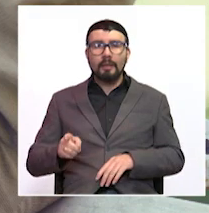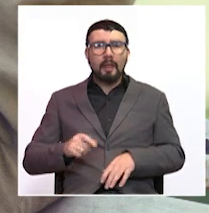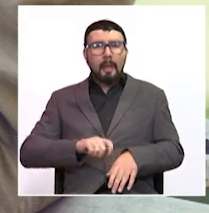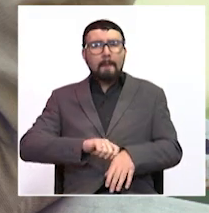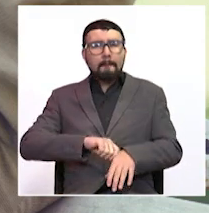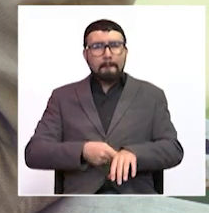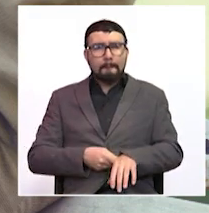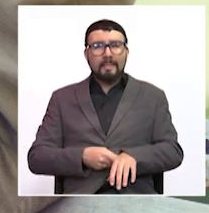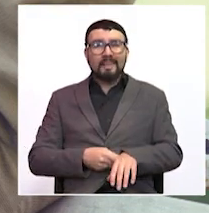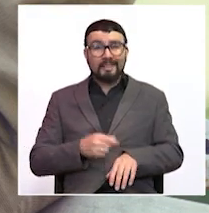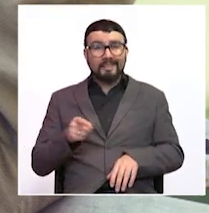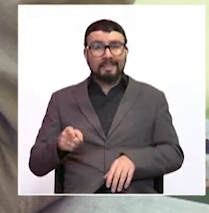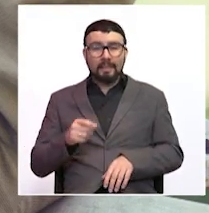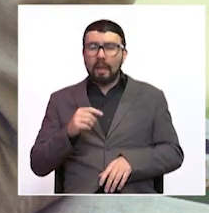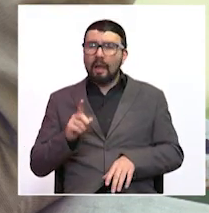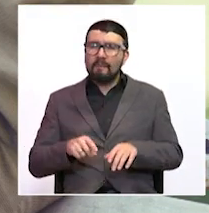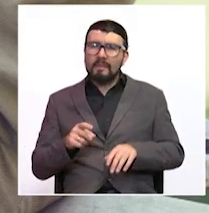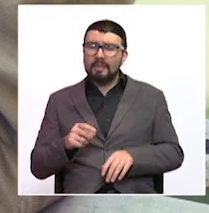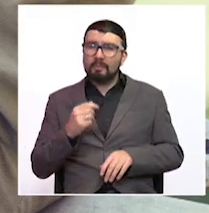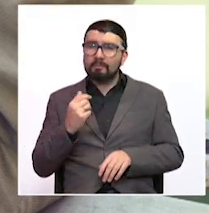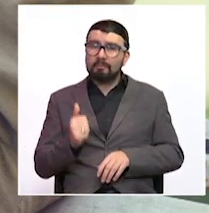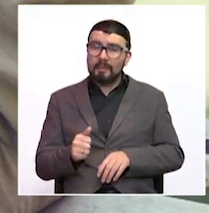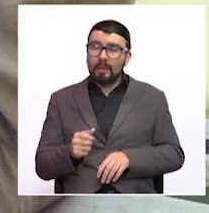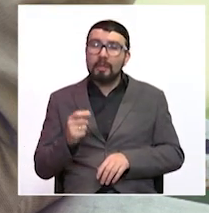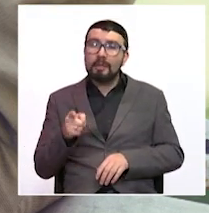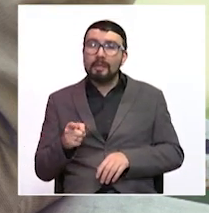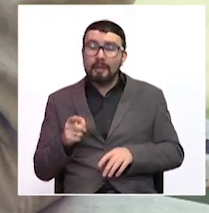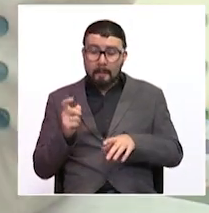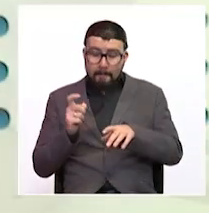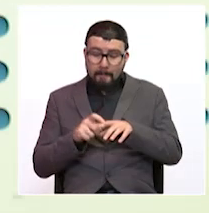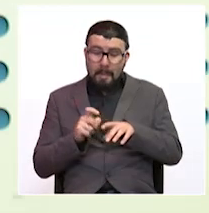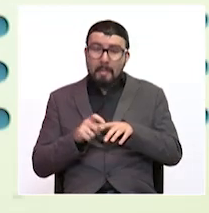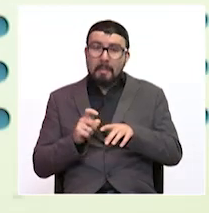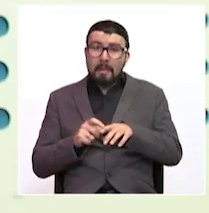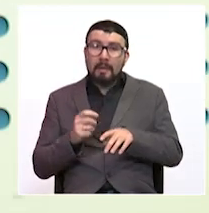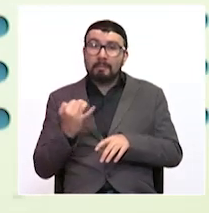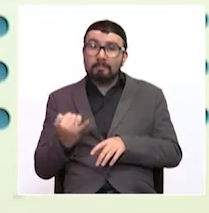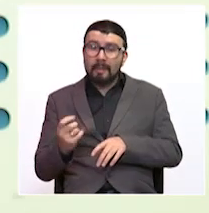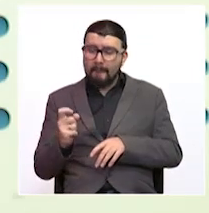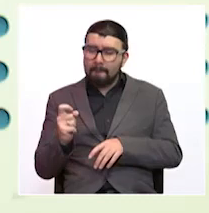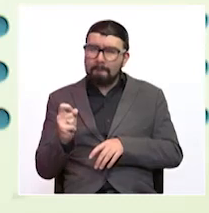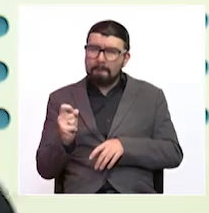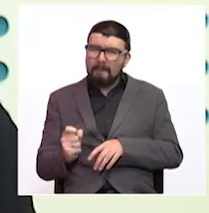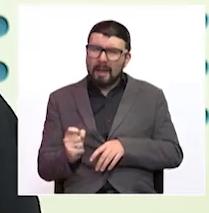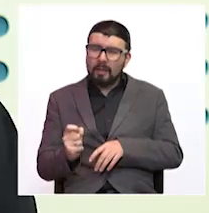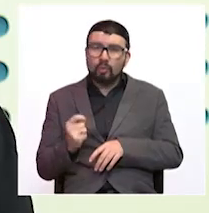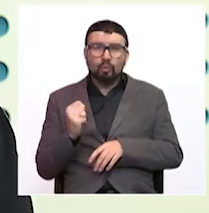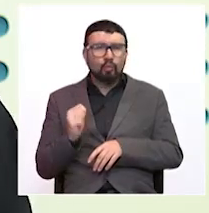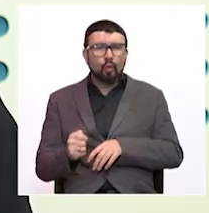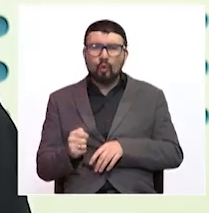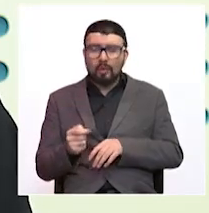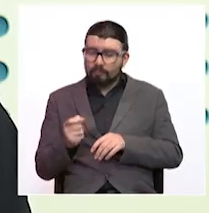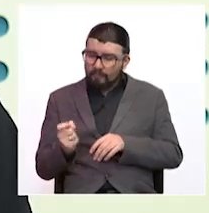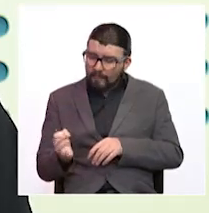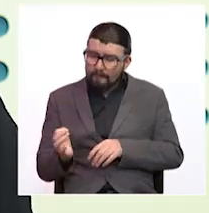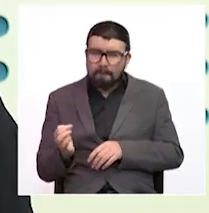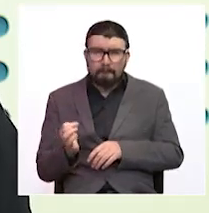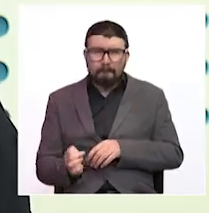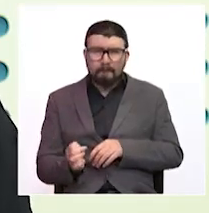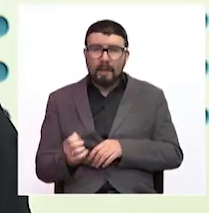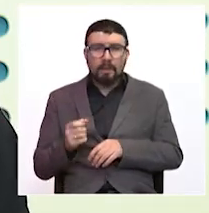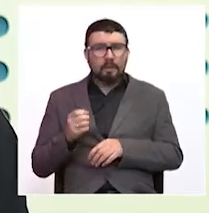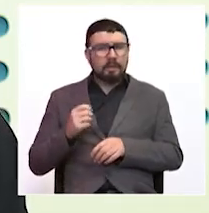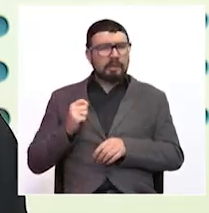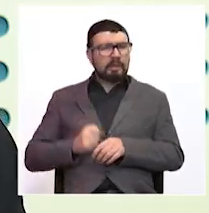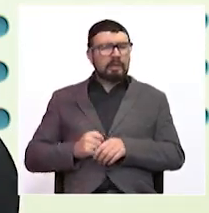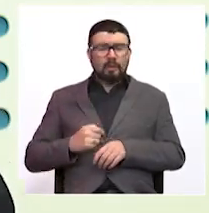monje enterrarse la uña del dedo índice en la cutícula del pulgar esto desconecta lo que yo esté pensando o